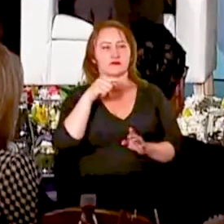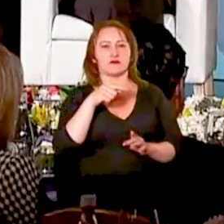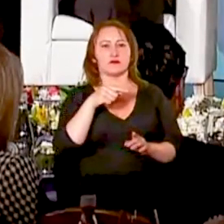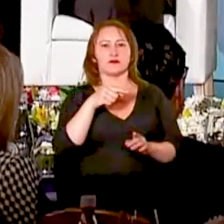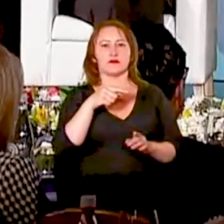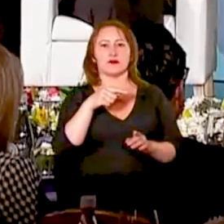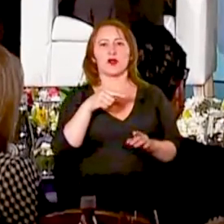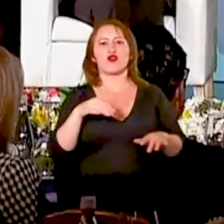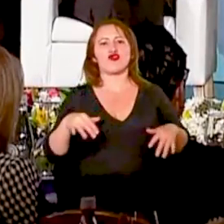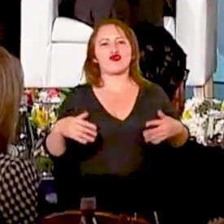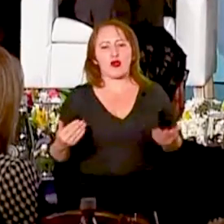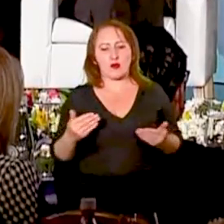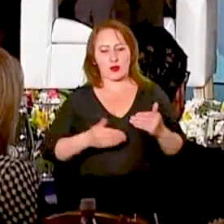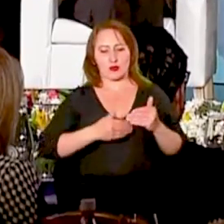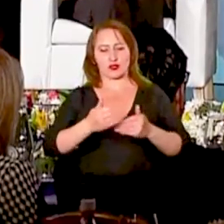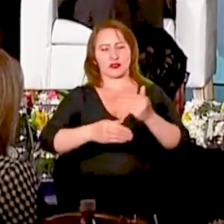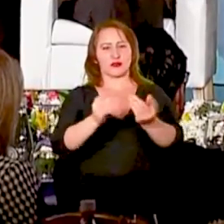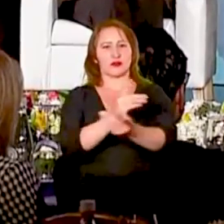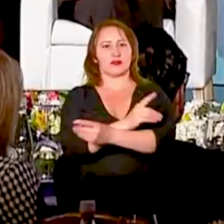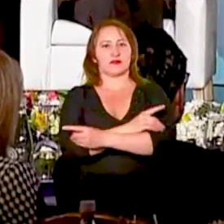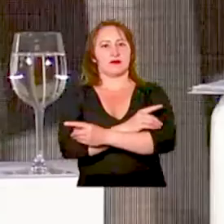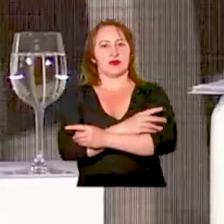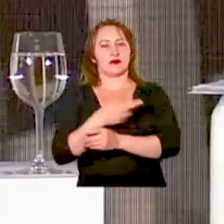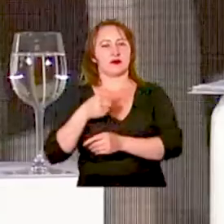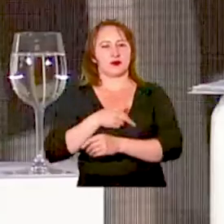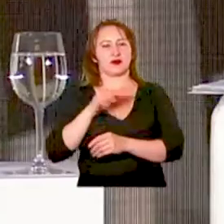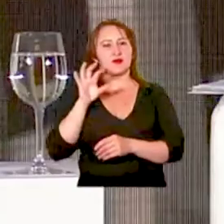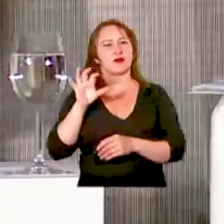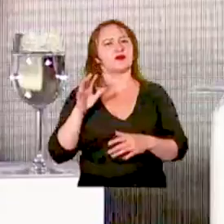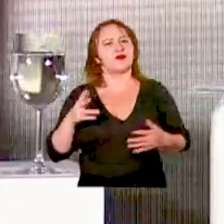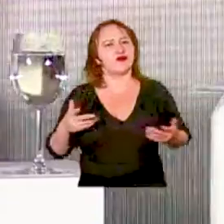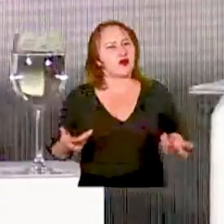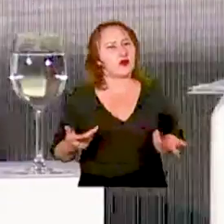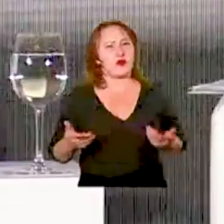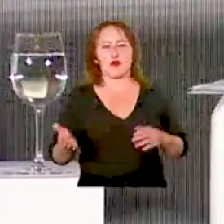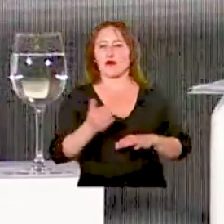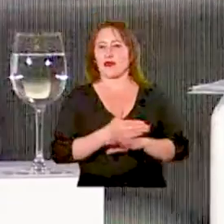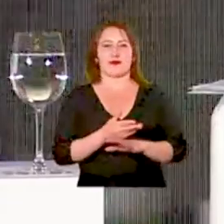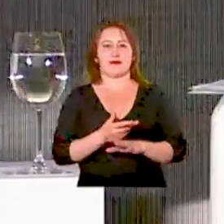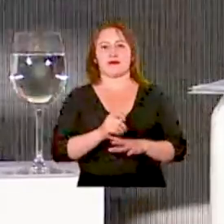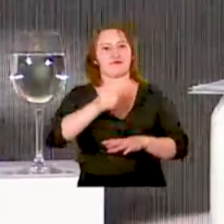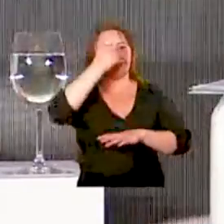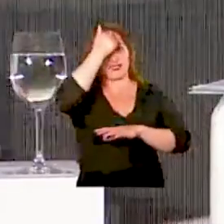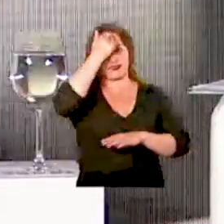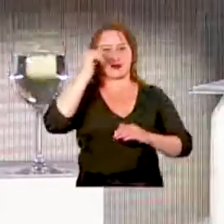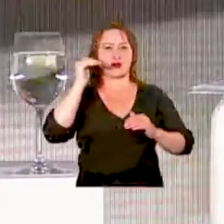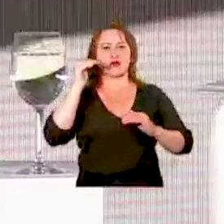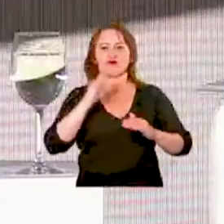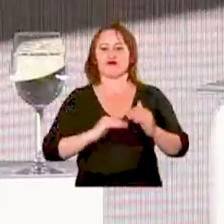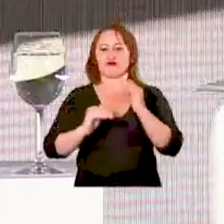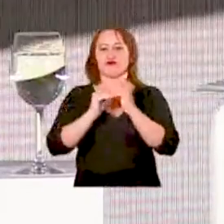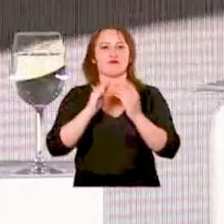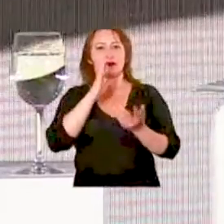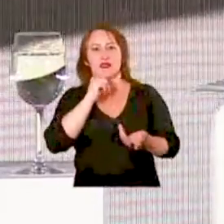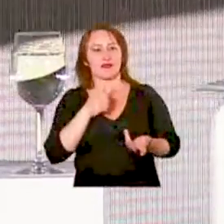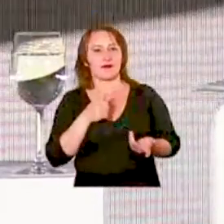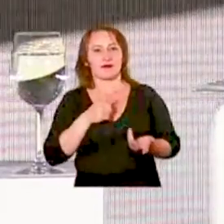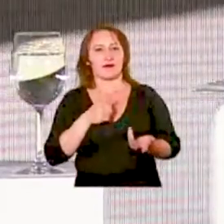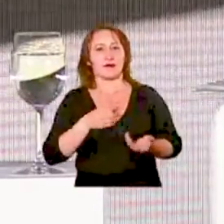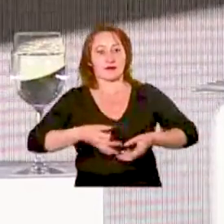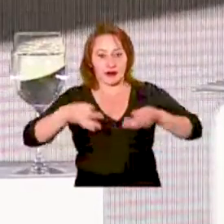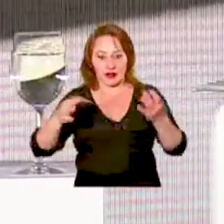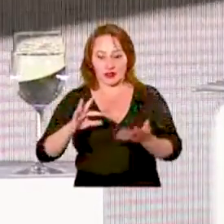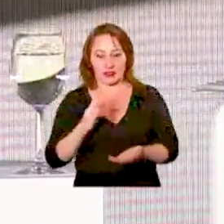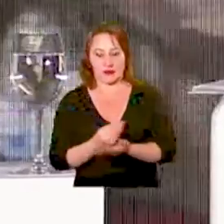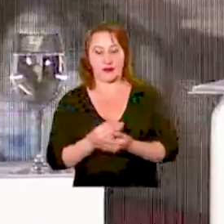como se estaba llevando el proceso disciplinario en nuestro país era una forma que violaba el principio de la imparcialidad, la garantía del debido